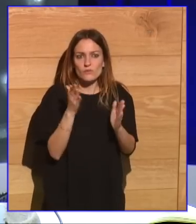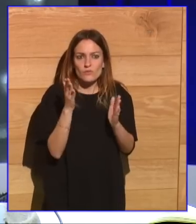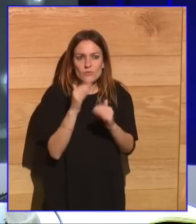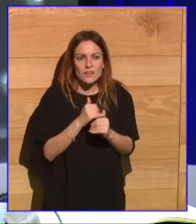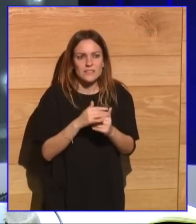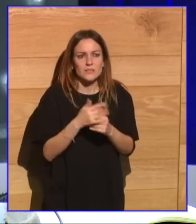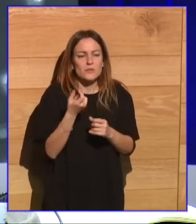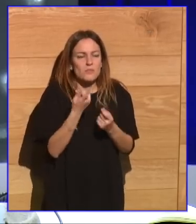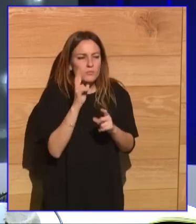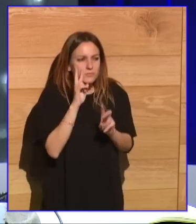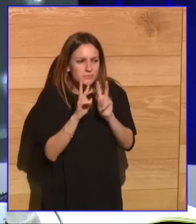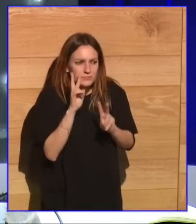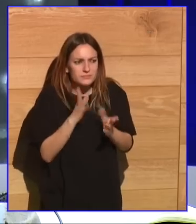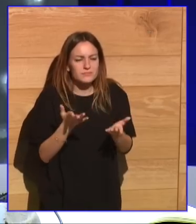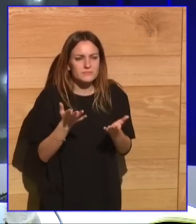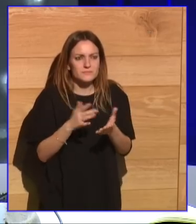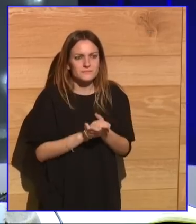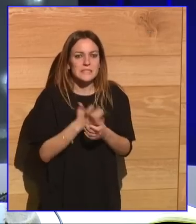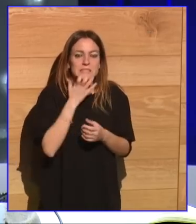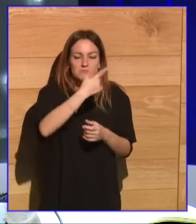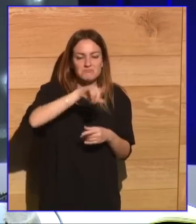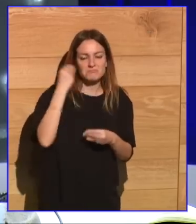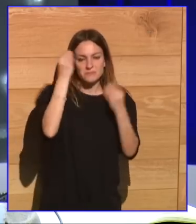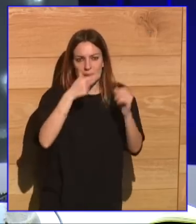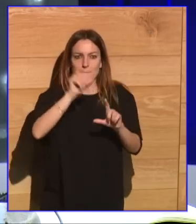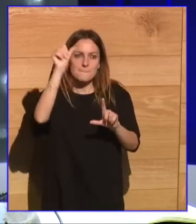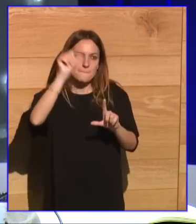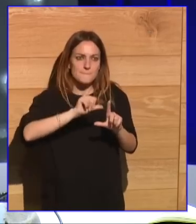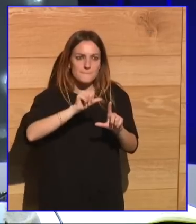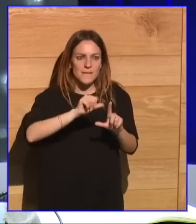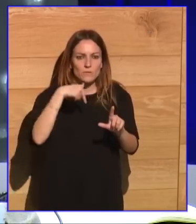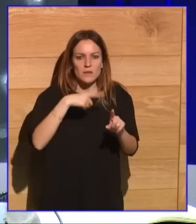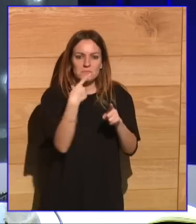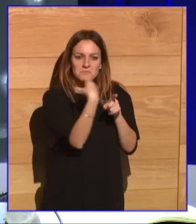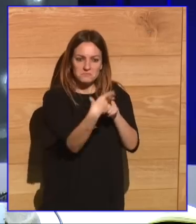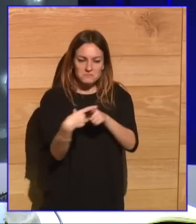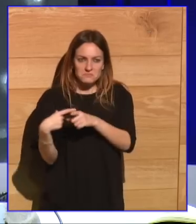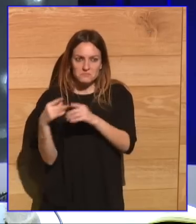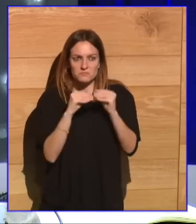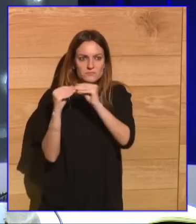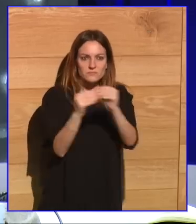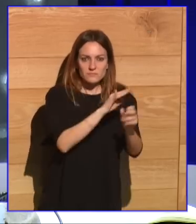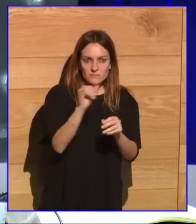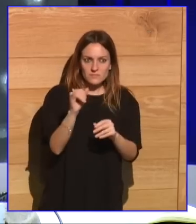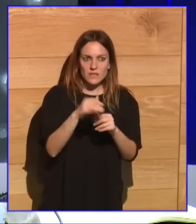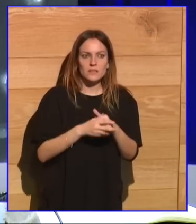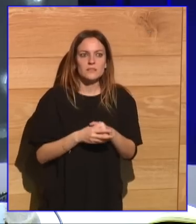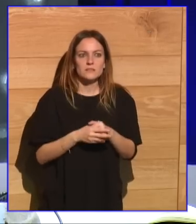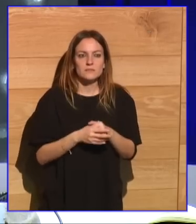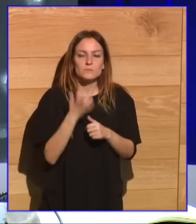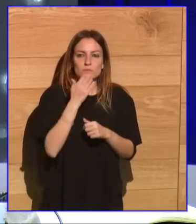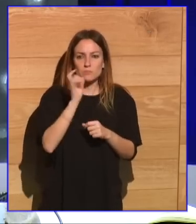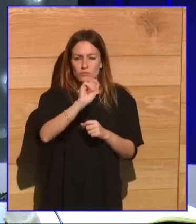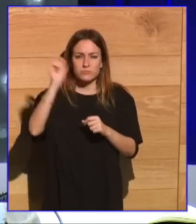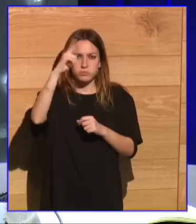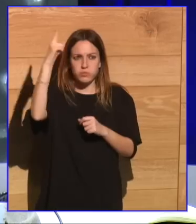tebeo, todo es un poquito más, incluso si pensamos en una película que reúne algunos elementos, aunque sea desde el otro lado de la moneda, como es el Imperio del Sol, de la que hablamos el